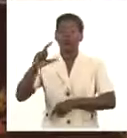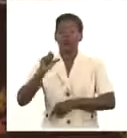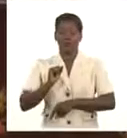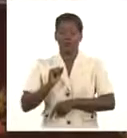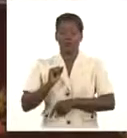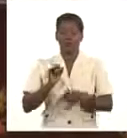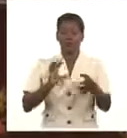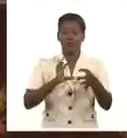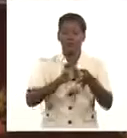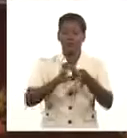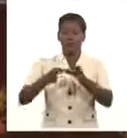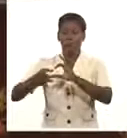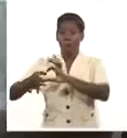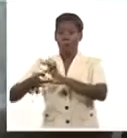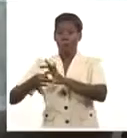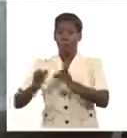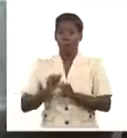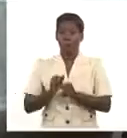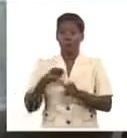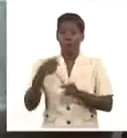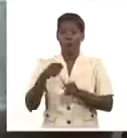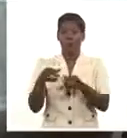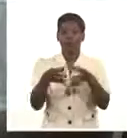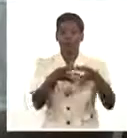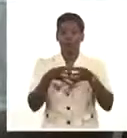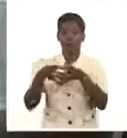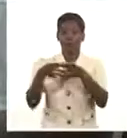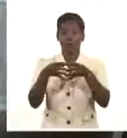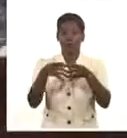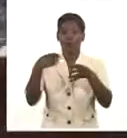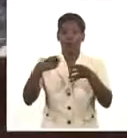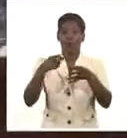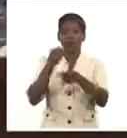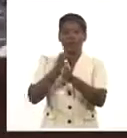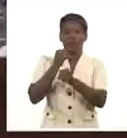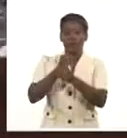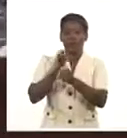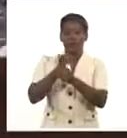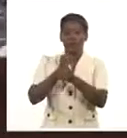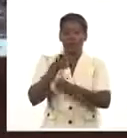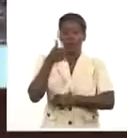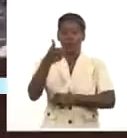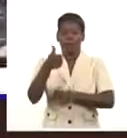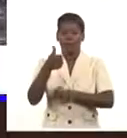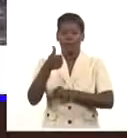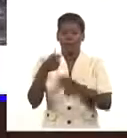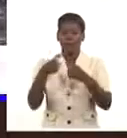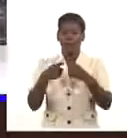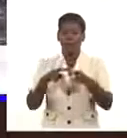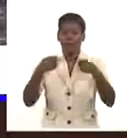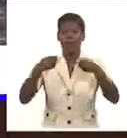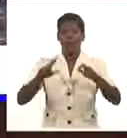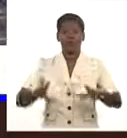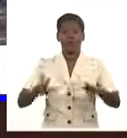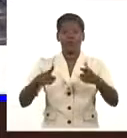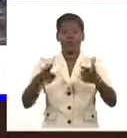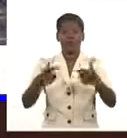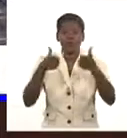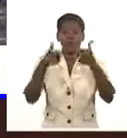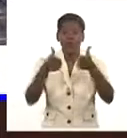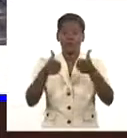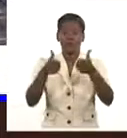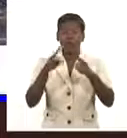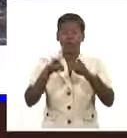no hablamos de que funcionen bien las organizaciones de base. Necesitamos realmente que se concrete las verdaderas preocupaciones de la población.